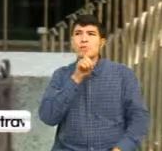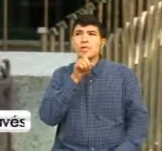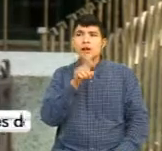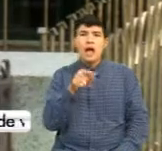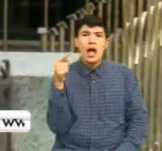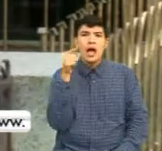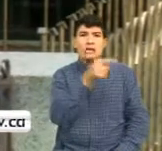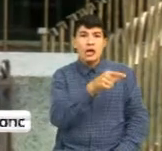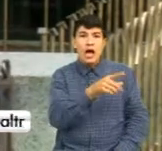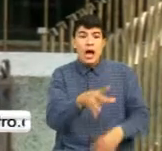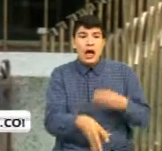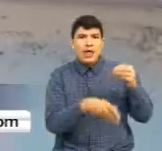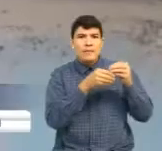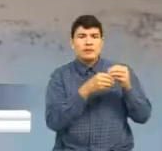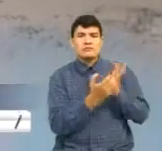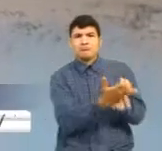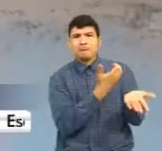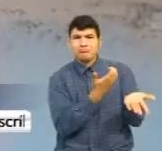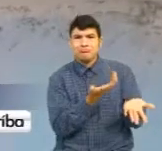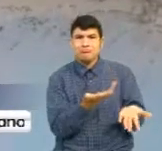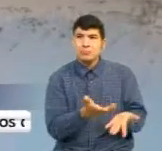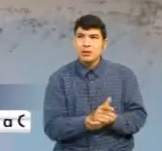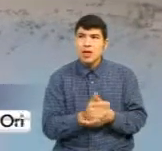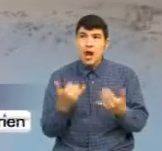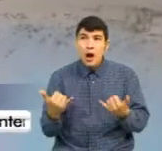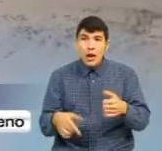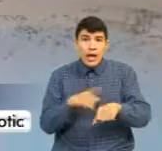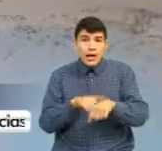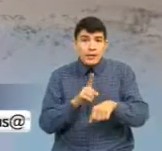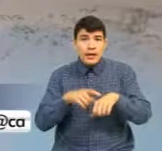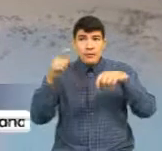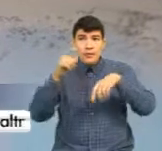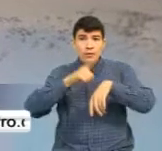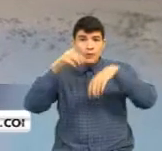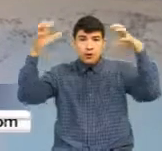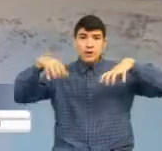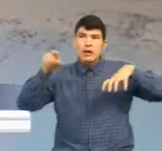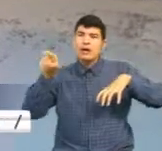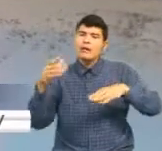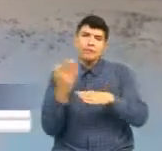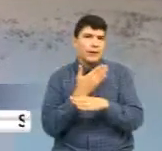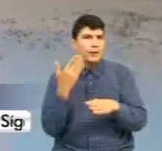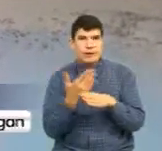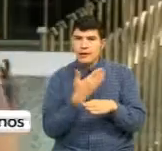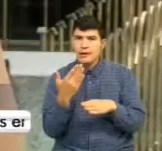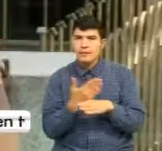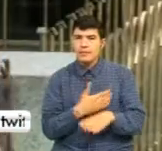donde hay aparte de este me lo negaron y ante estas épocas de invierno don luís ha tenido serios inconvenientes